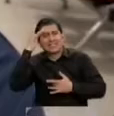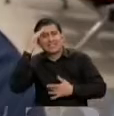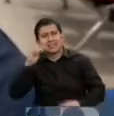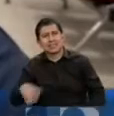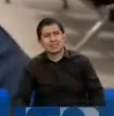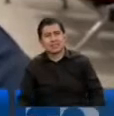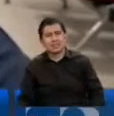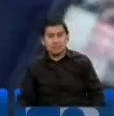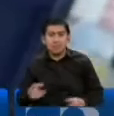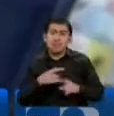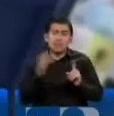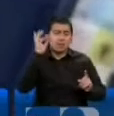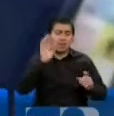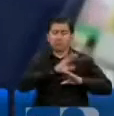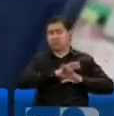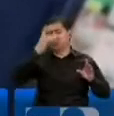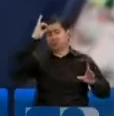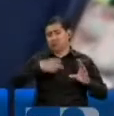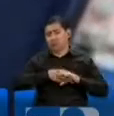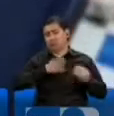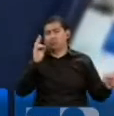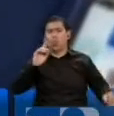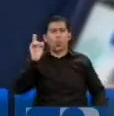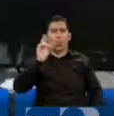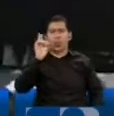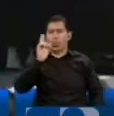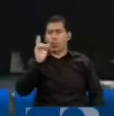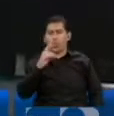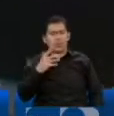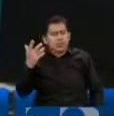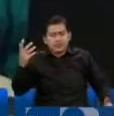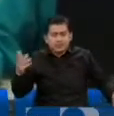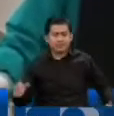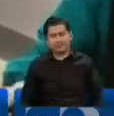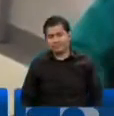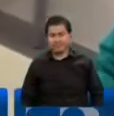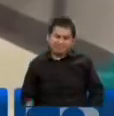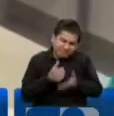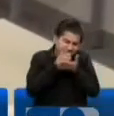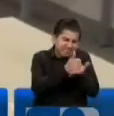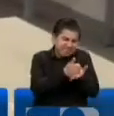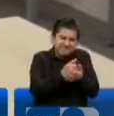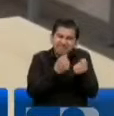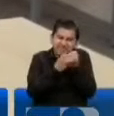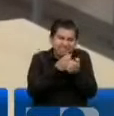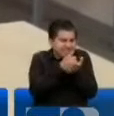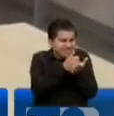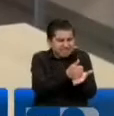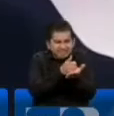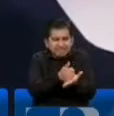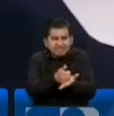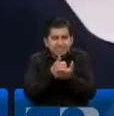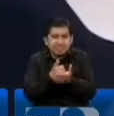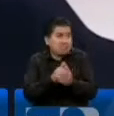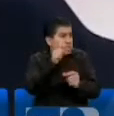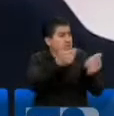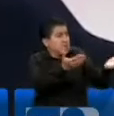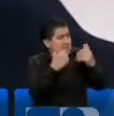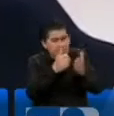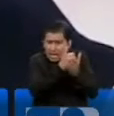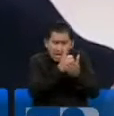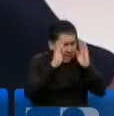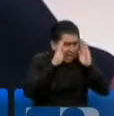que vive actualmente, Nelly se resiste a abandonar esta profesión. Ella sigue en el campo de batalla, atendiendo a todo aquel que